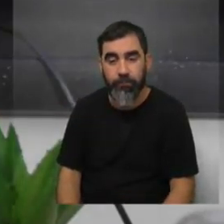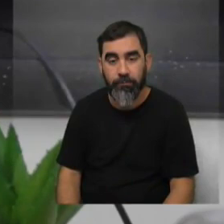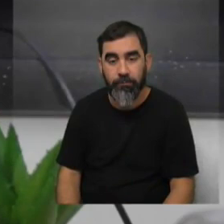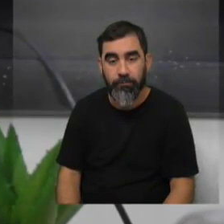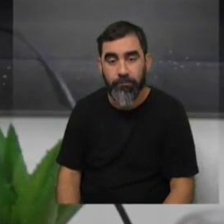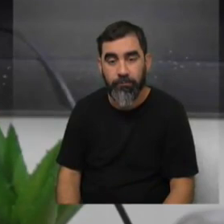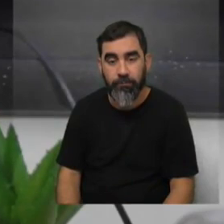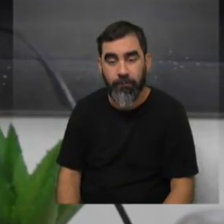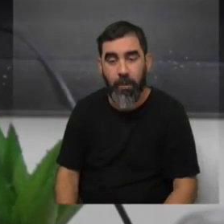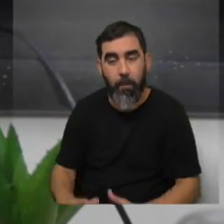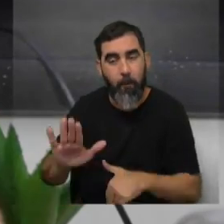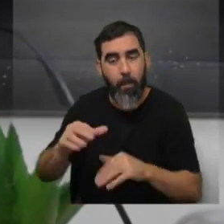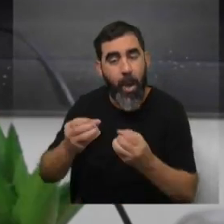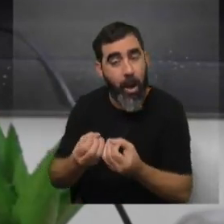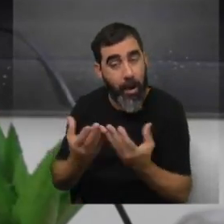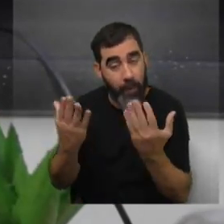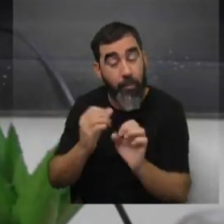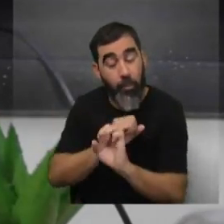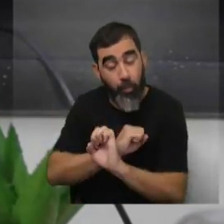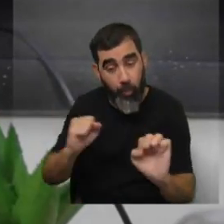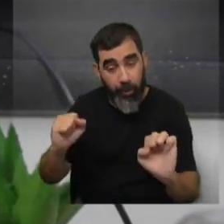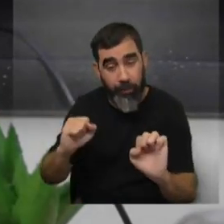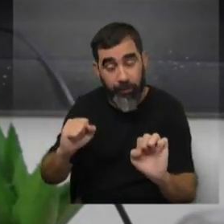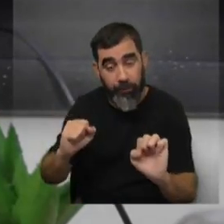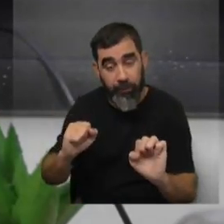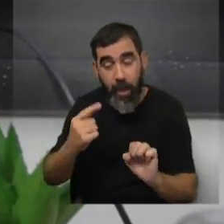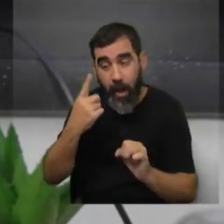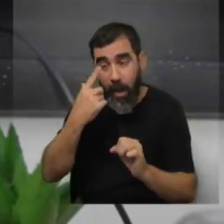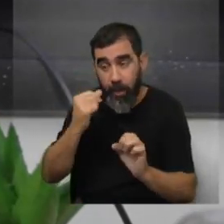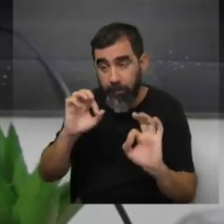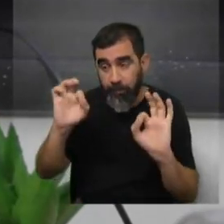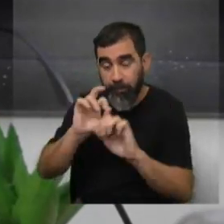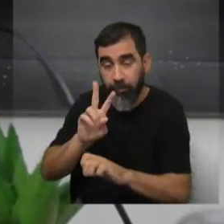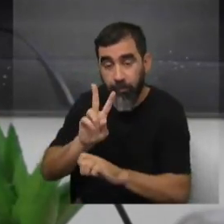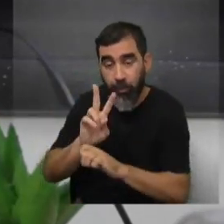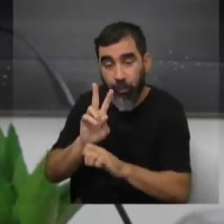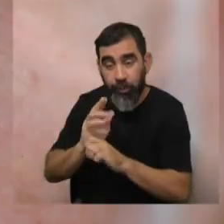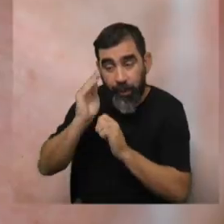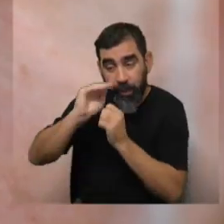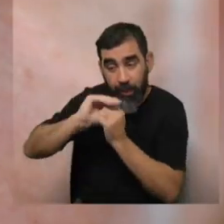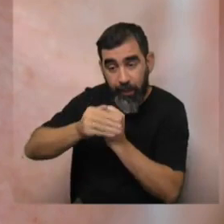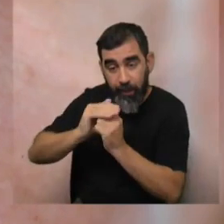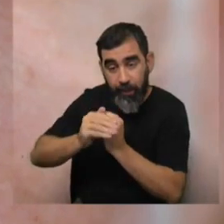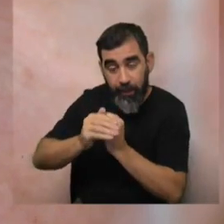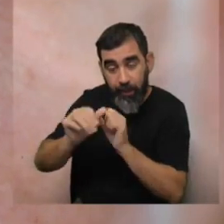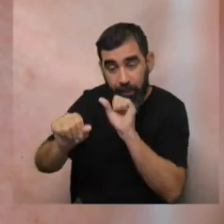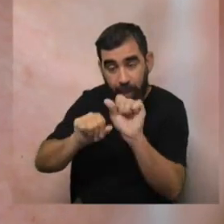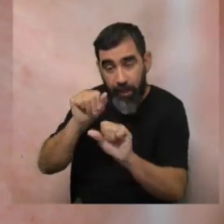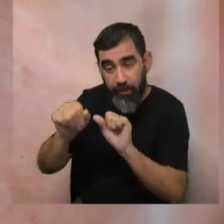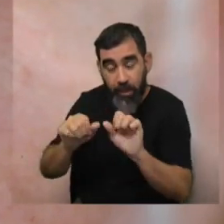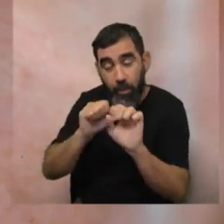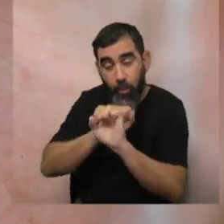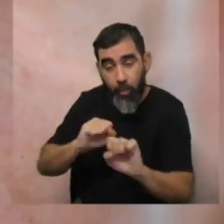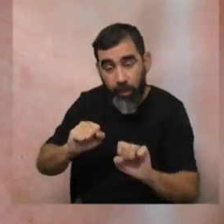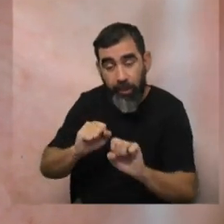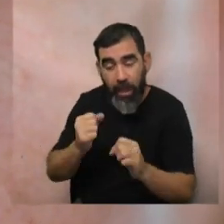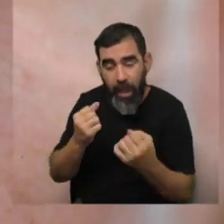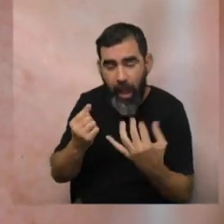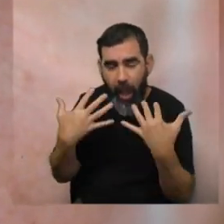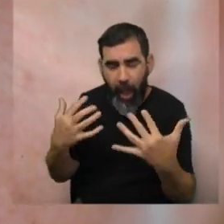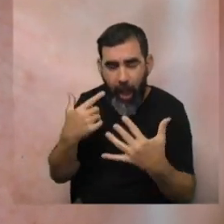Ya en un grado mayor, cuando ya esa lágrima no protege la superficie ocular y se empieza a dañar, puede sentir